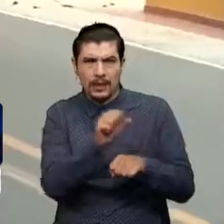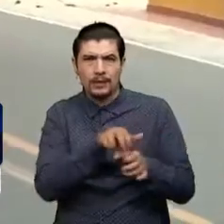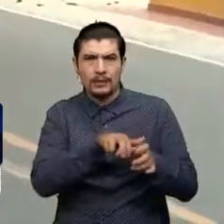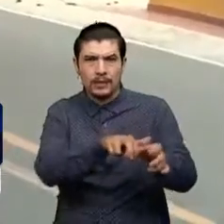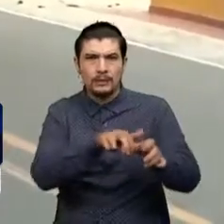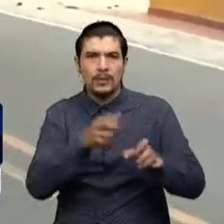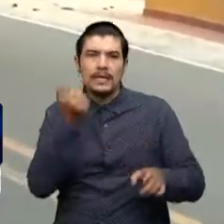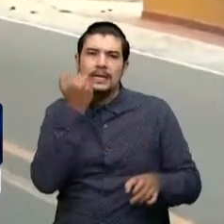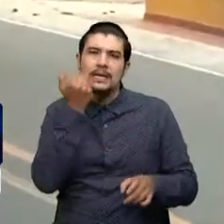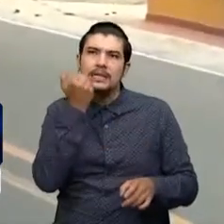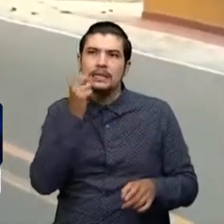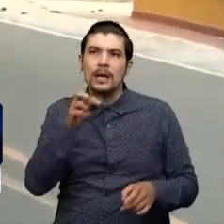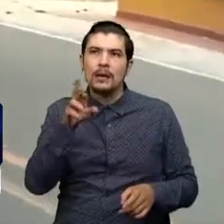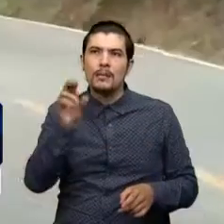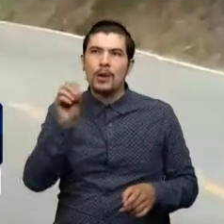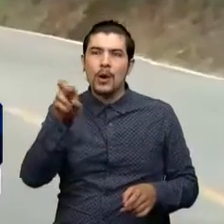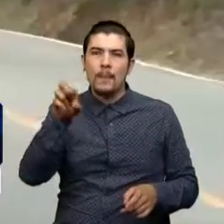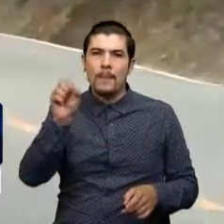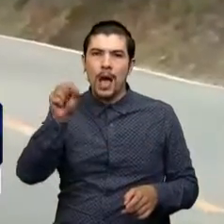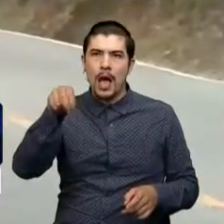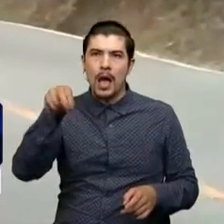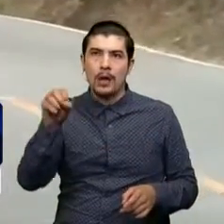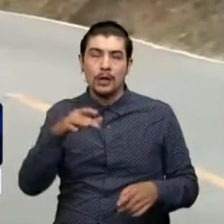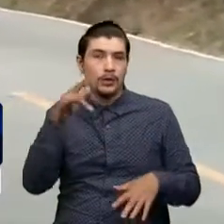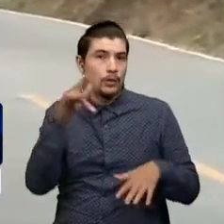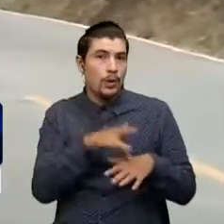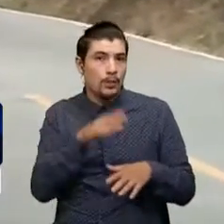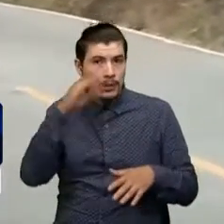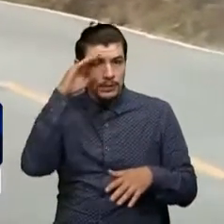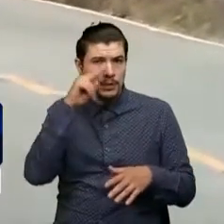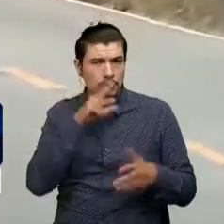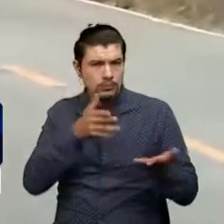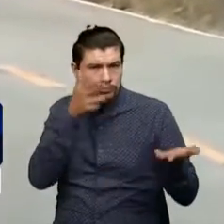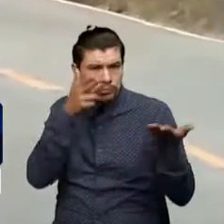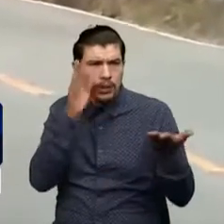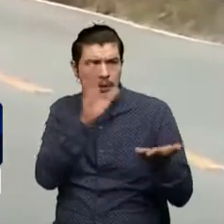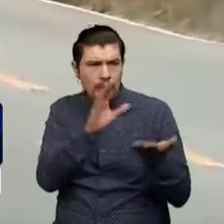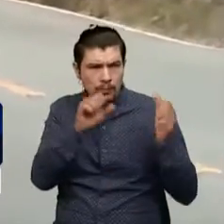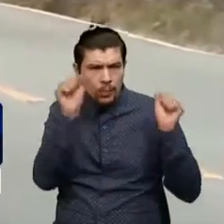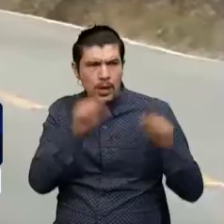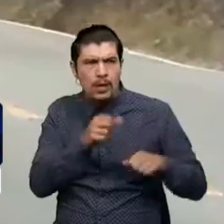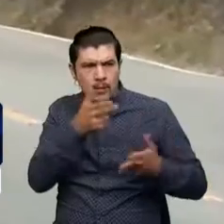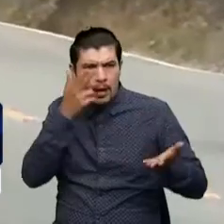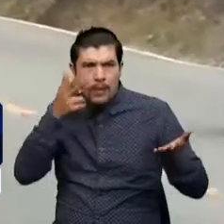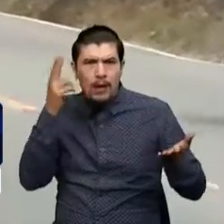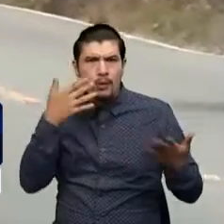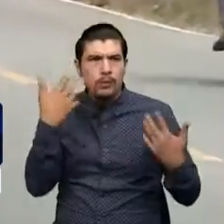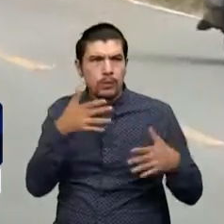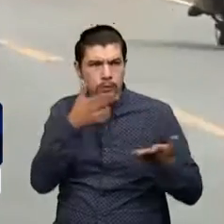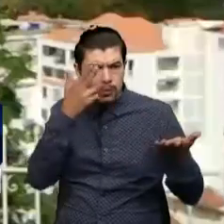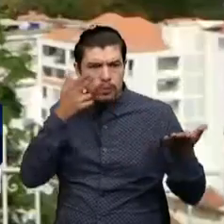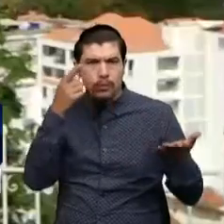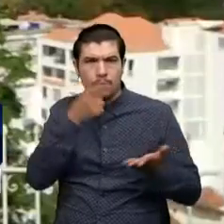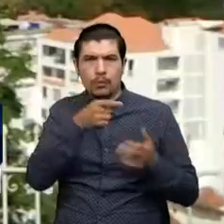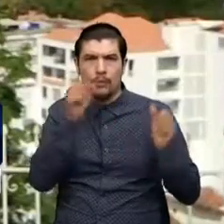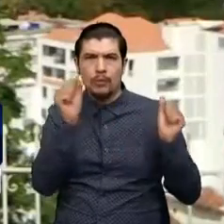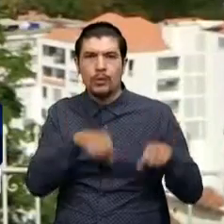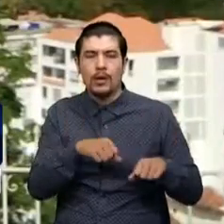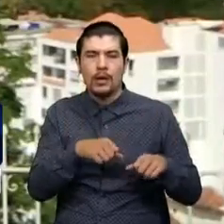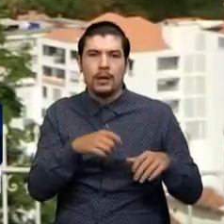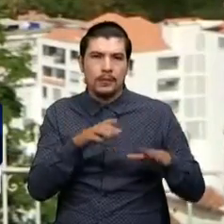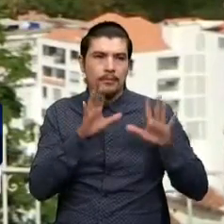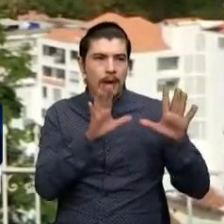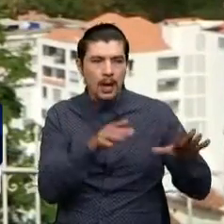esta región y le obligaron al conductor a descender del vehículo para proceder a dispararle en reiteradas ocasiones al automotor. Las autoridades manifestaron